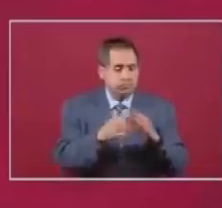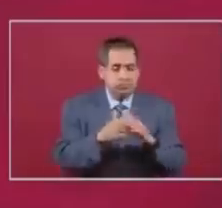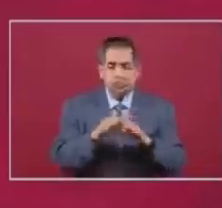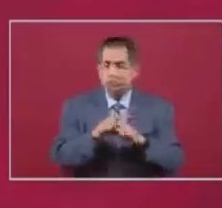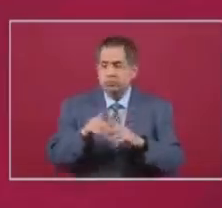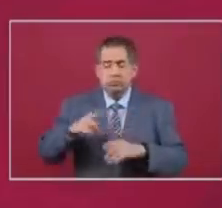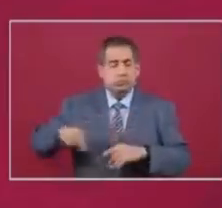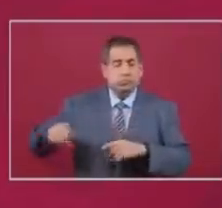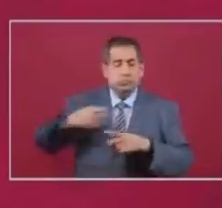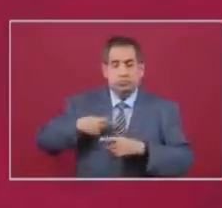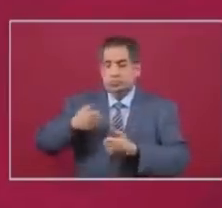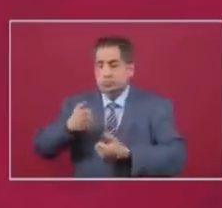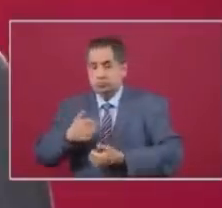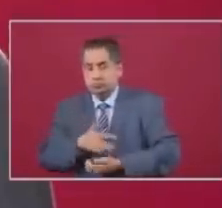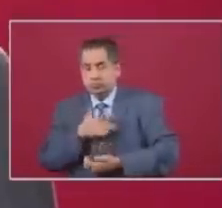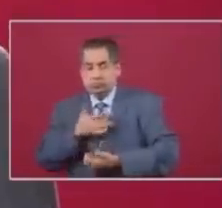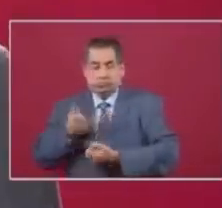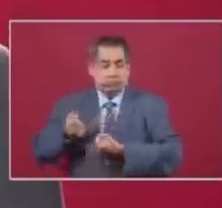ayuda humanitaria,